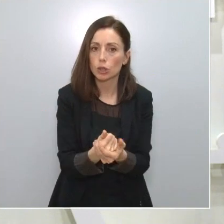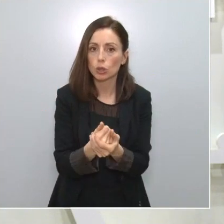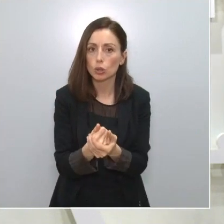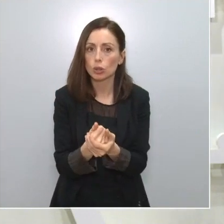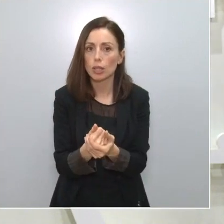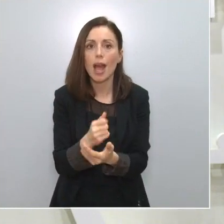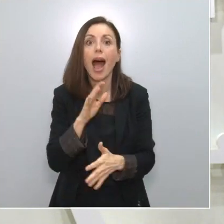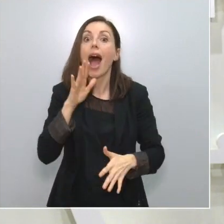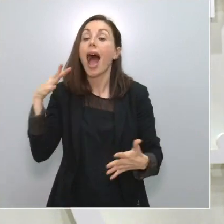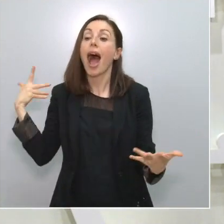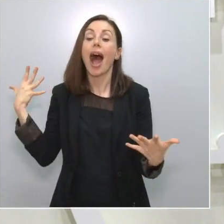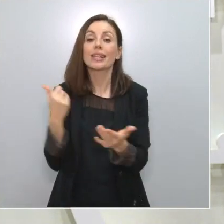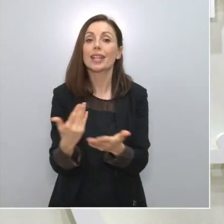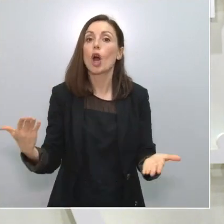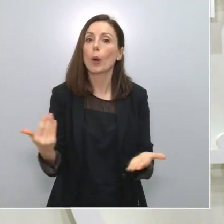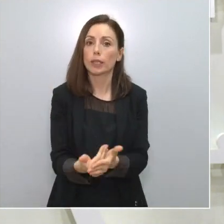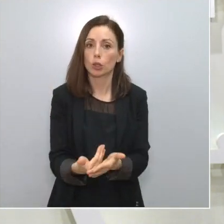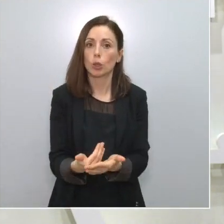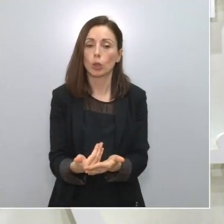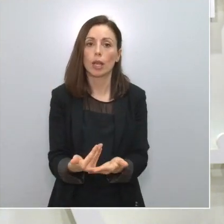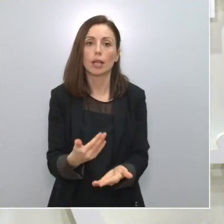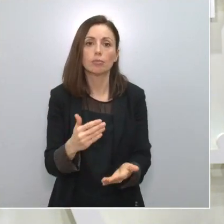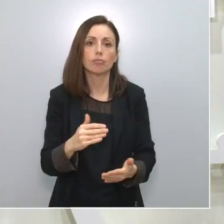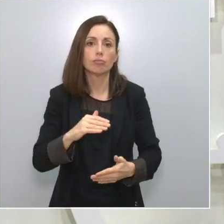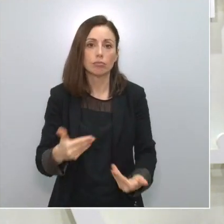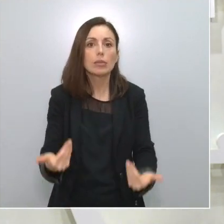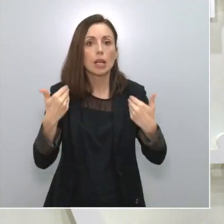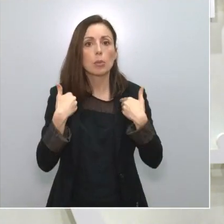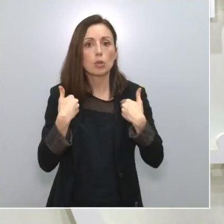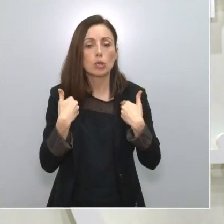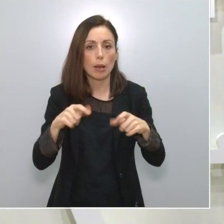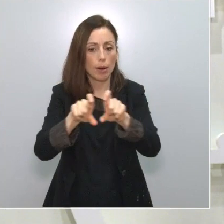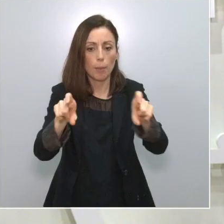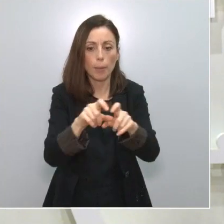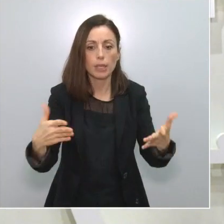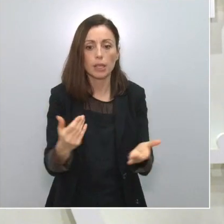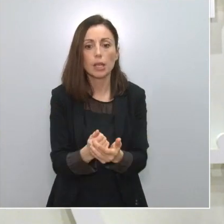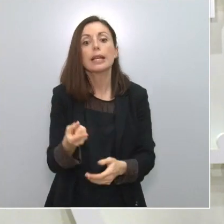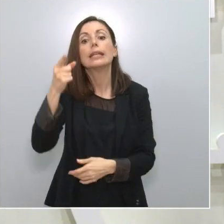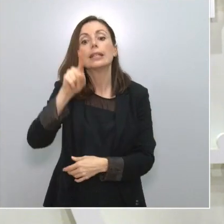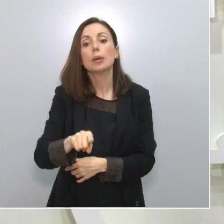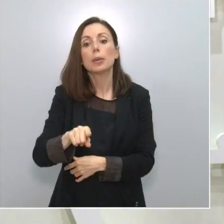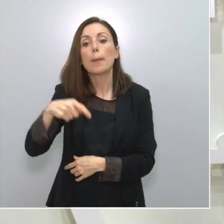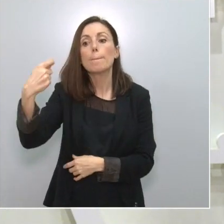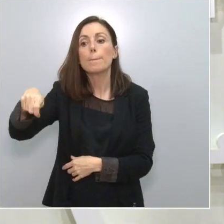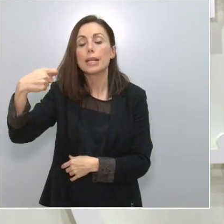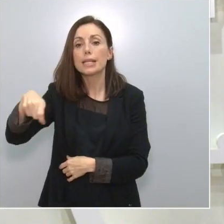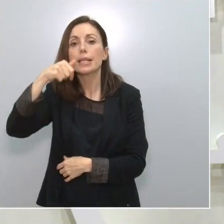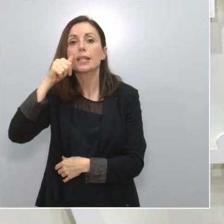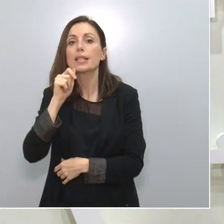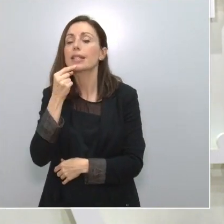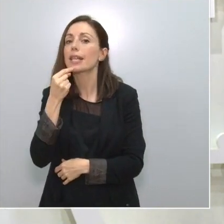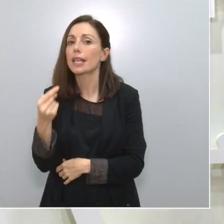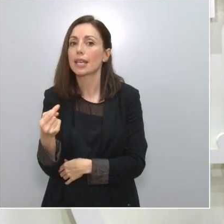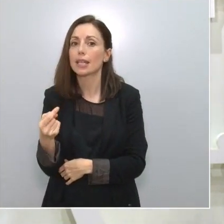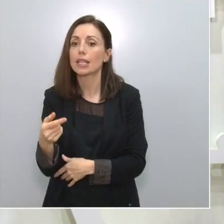sido responsables. Bien es cierto, y también se lo he manifestado así al presidente del Gobierno, que no se puede